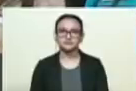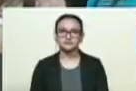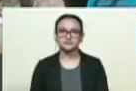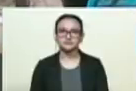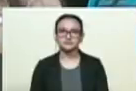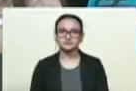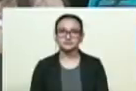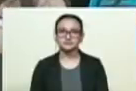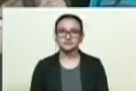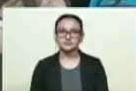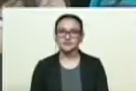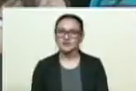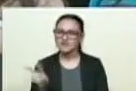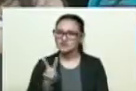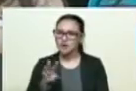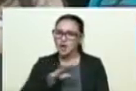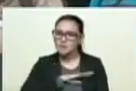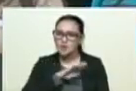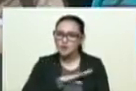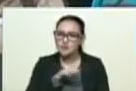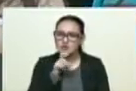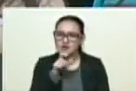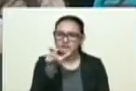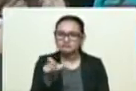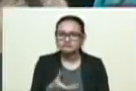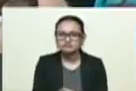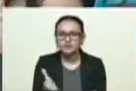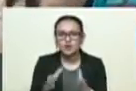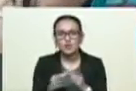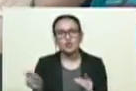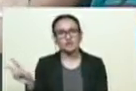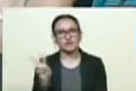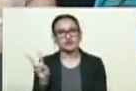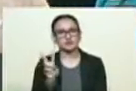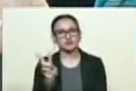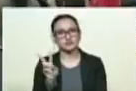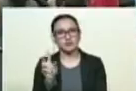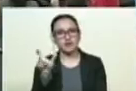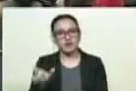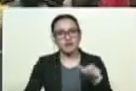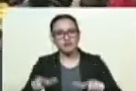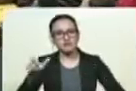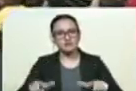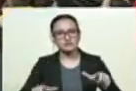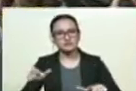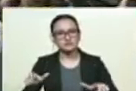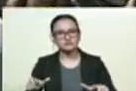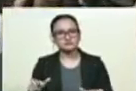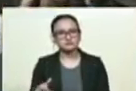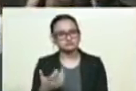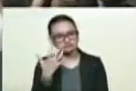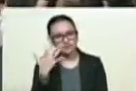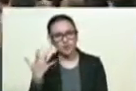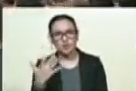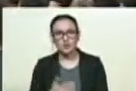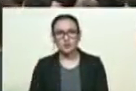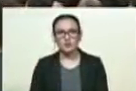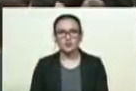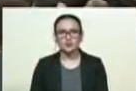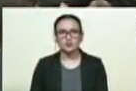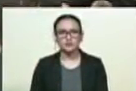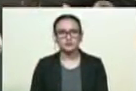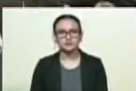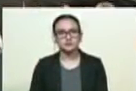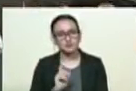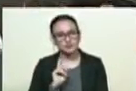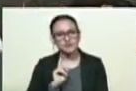Y Venezuela le pertenece a los venezolanos. Y ustedes deben sentirse, muchachos, muchachas,